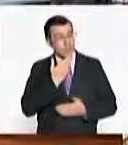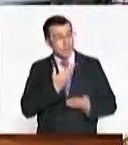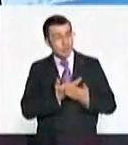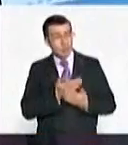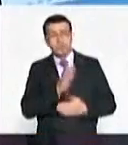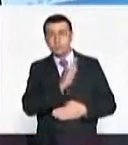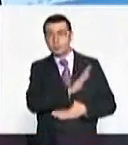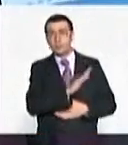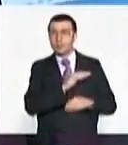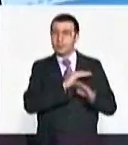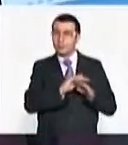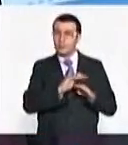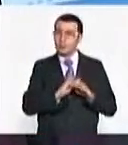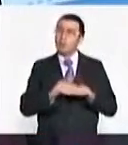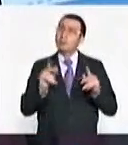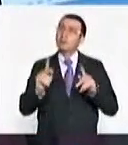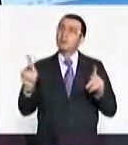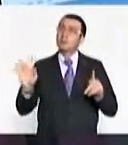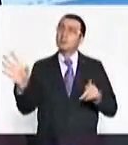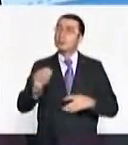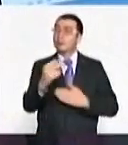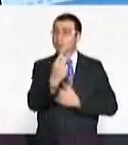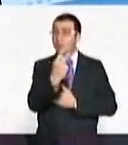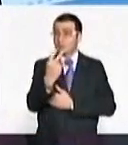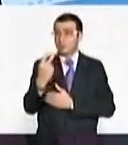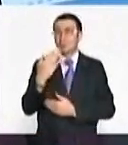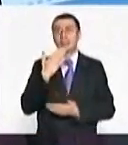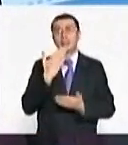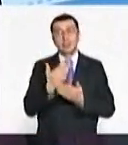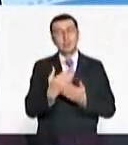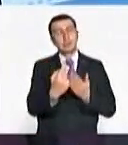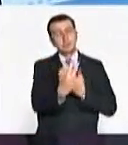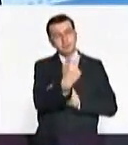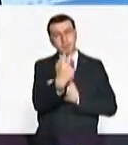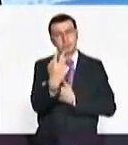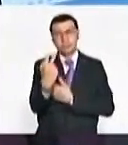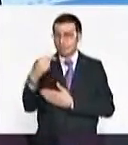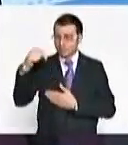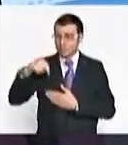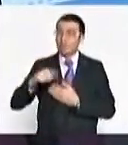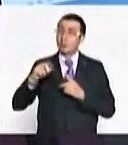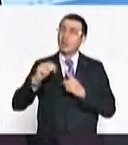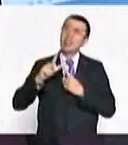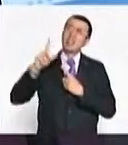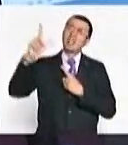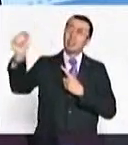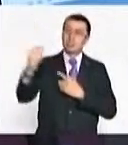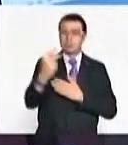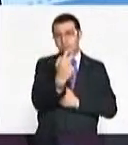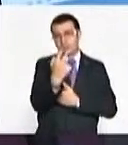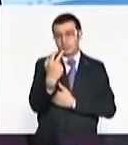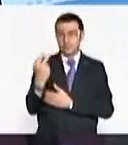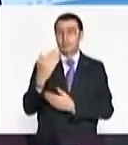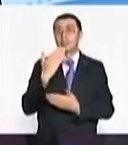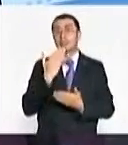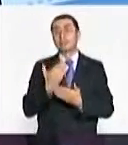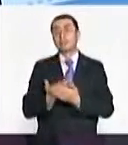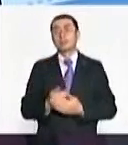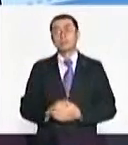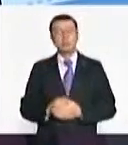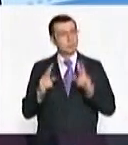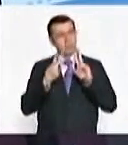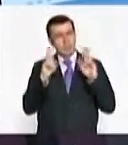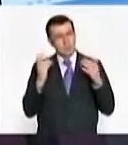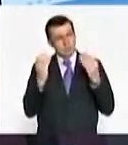por la invitación y un saludo inmenso para todos mis pacientes y todas las personas que nos ven aquí y fuera del país. Bueno, un tema muy importante para todos ustedes,